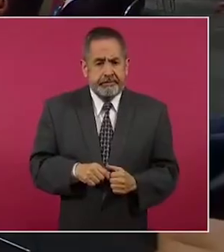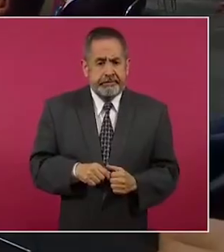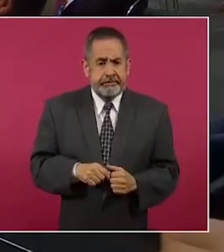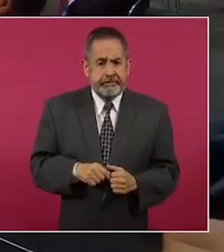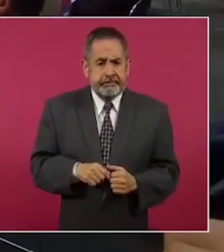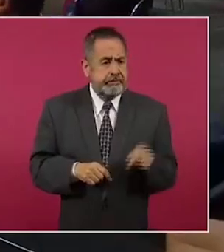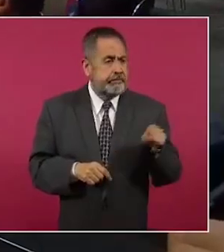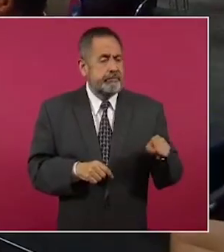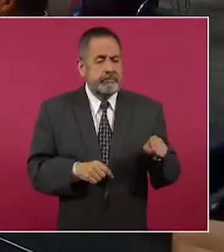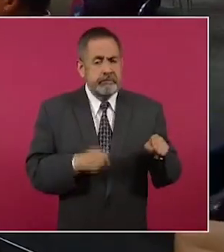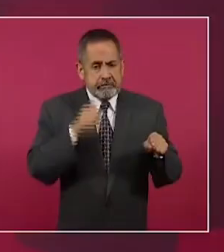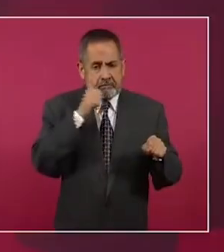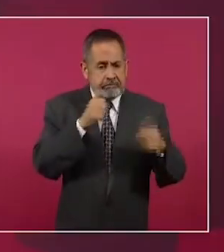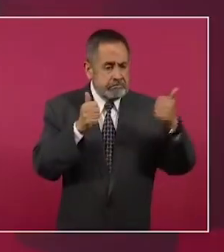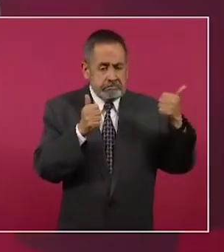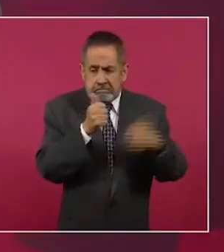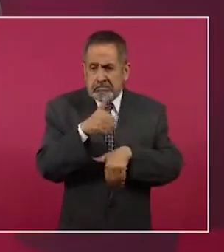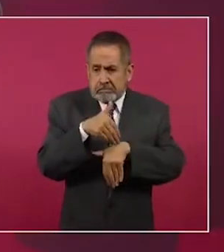está al servicio